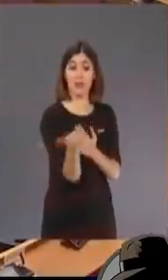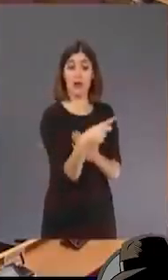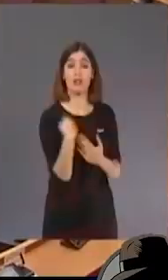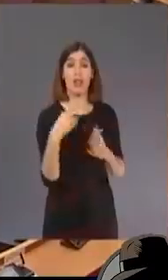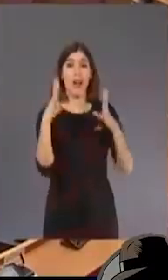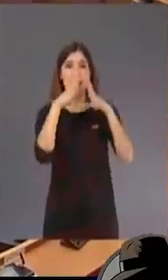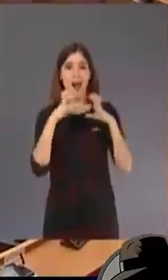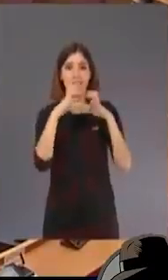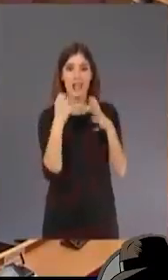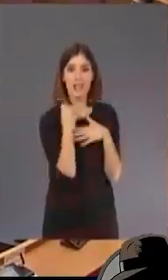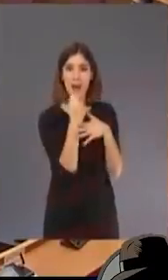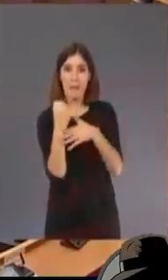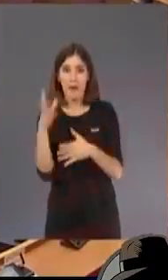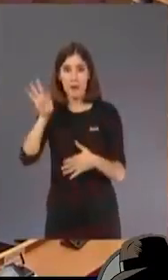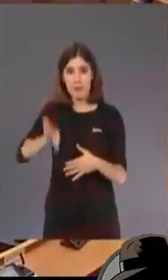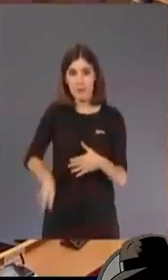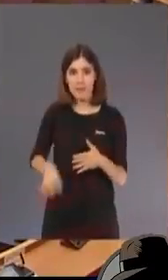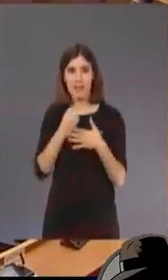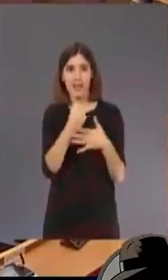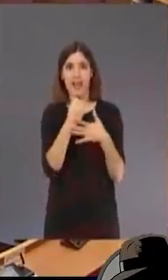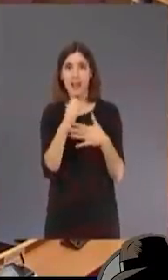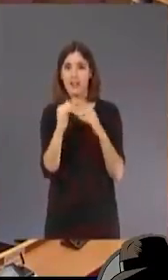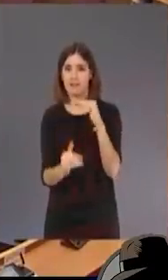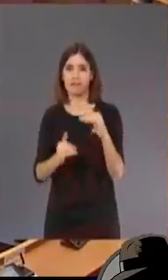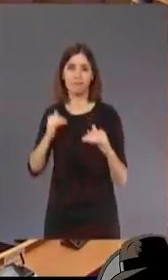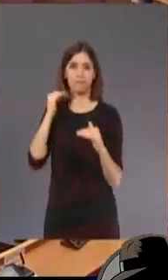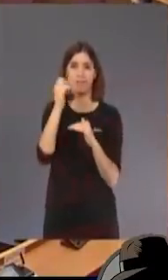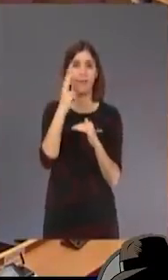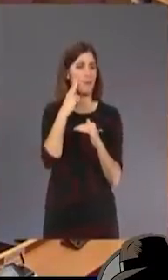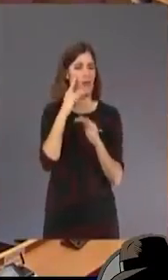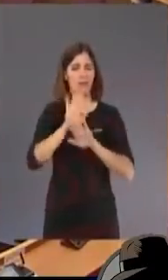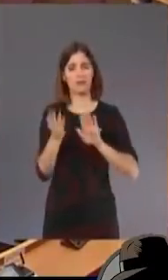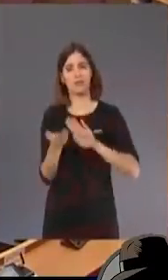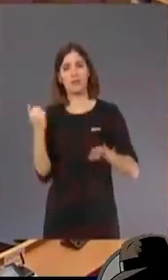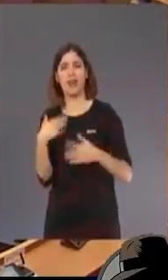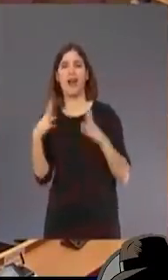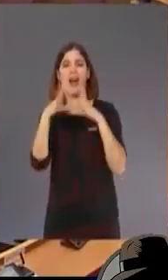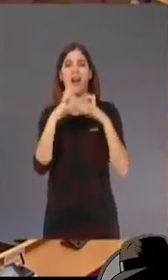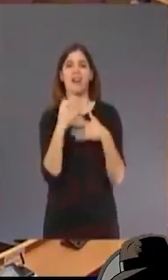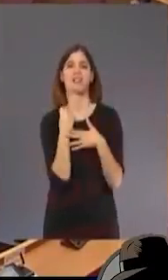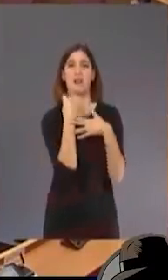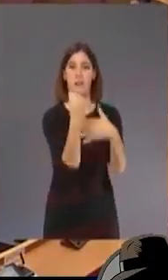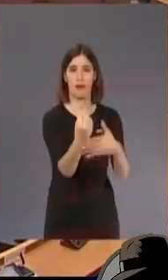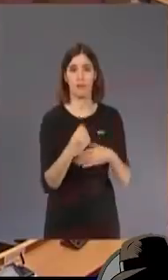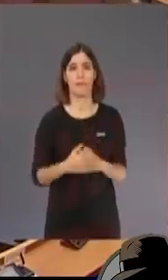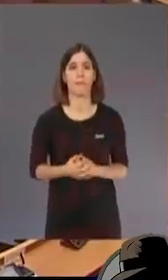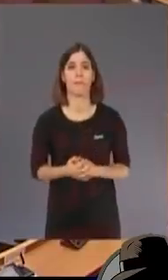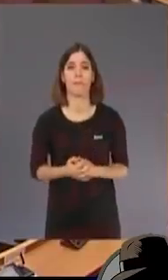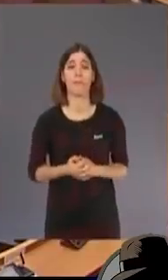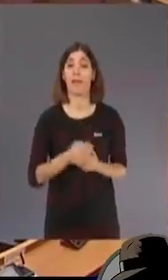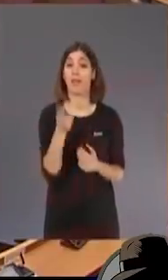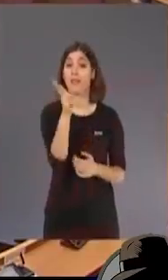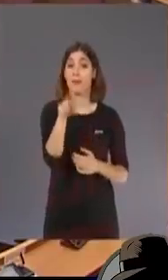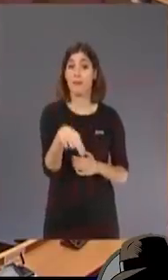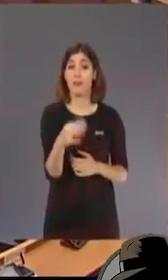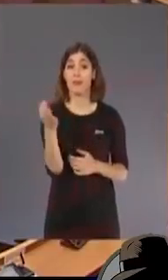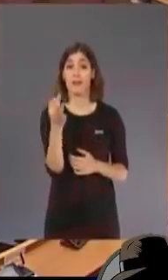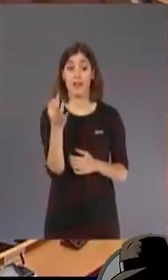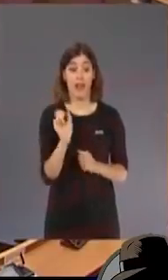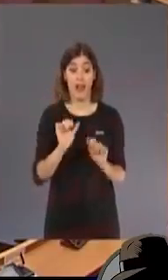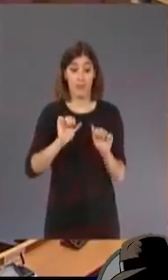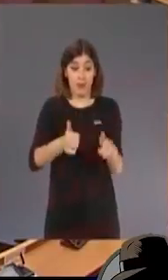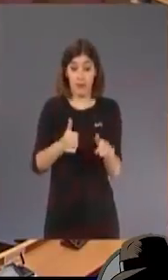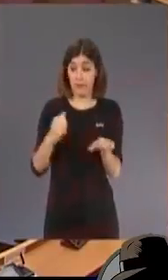por acabar con la colaboración público-privada, con el modelo Alsina. Creo que es la tercera comunidad autónoma en la que hay un éxodo de